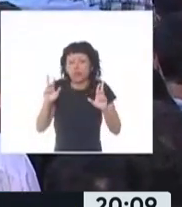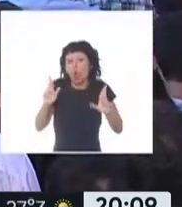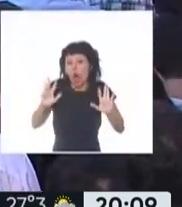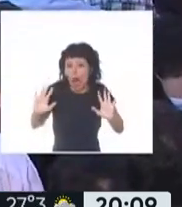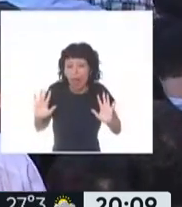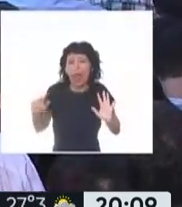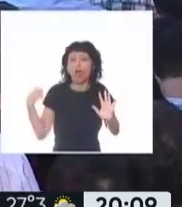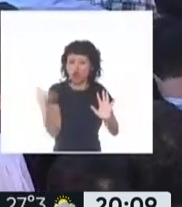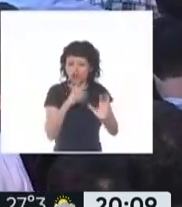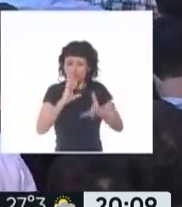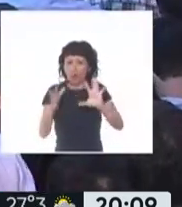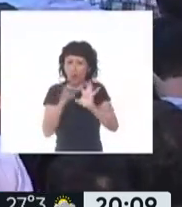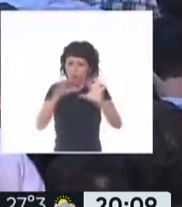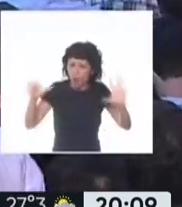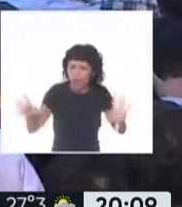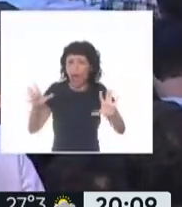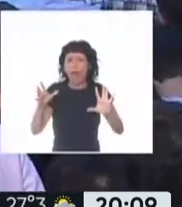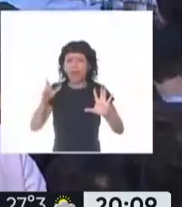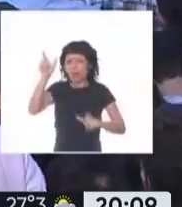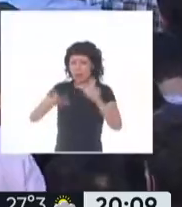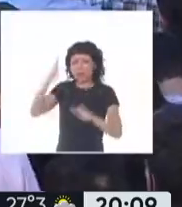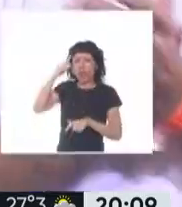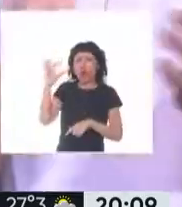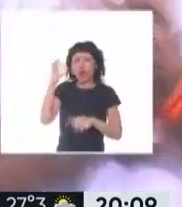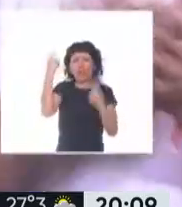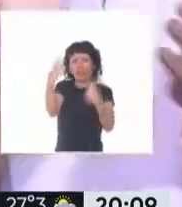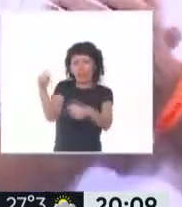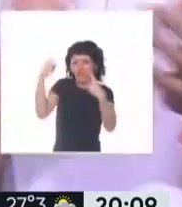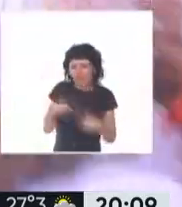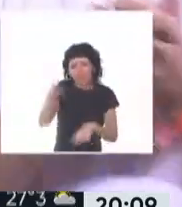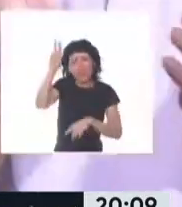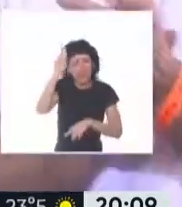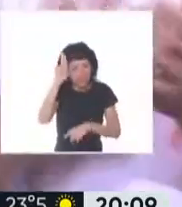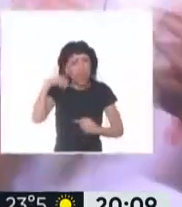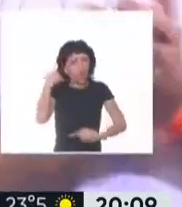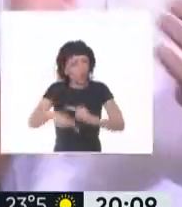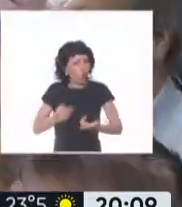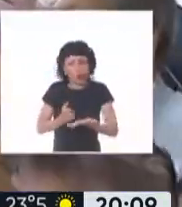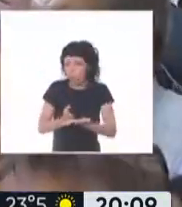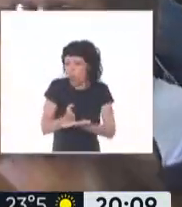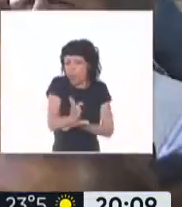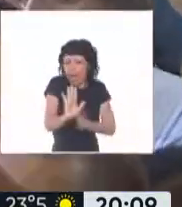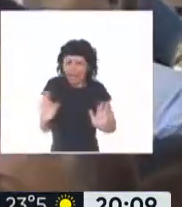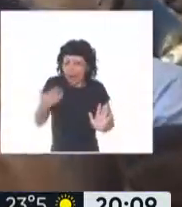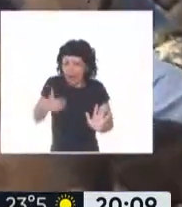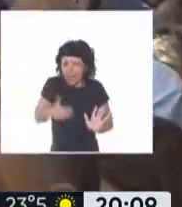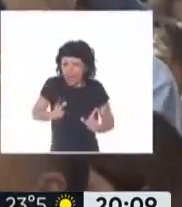democrática y el valor del respeto por el que piensa distinto se instalen para siempre en la